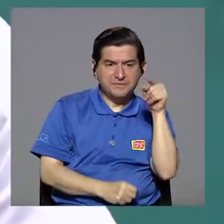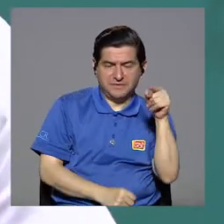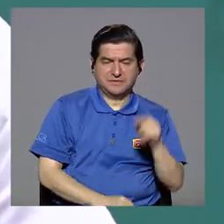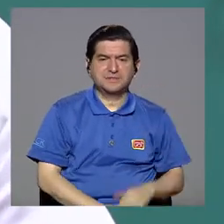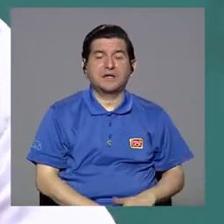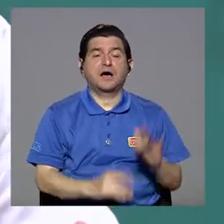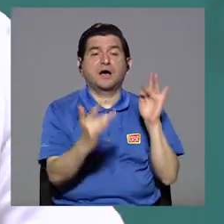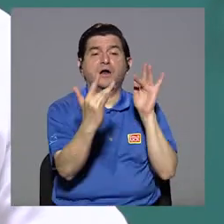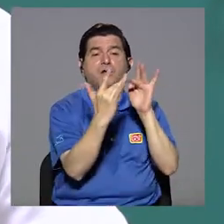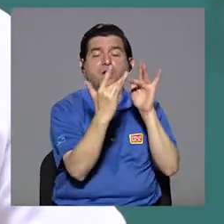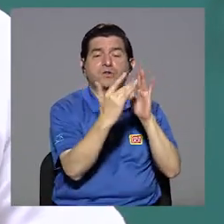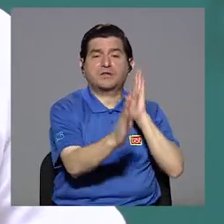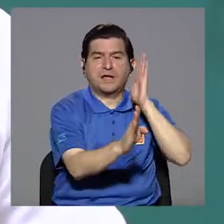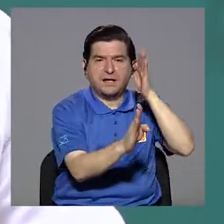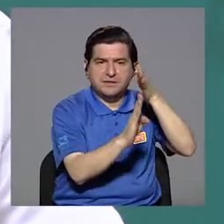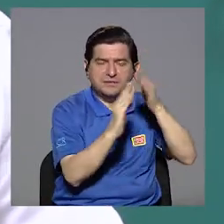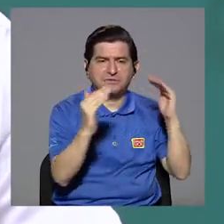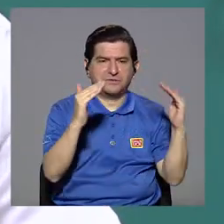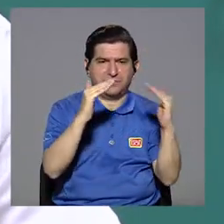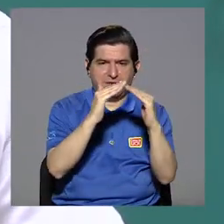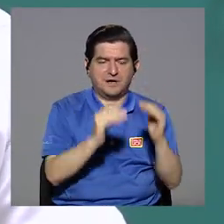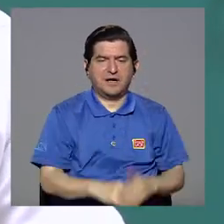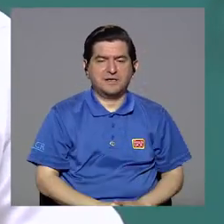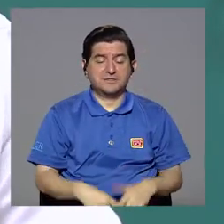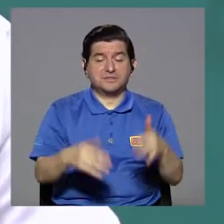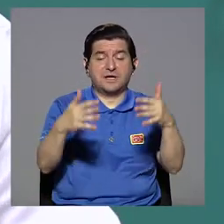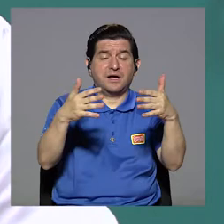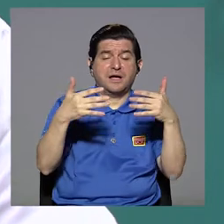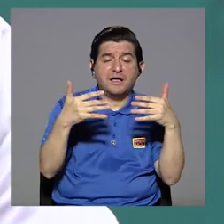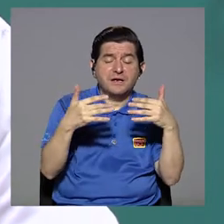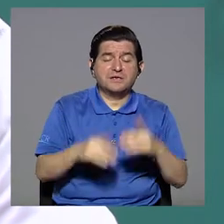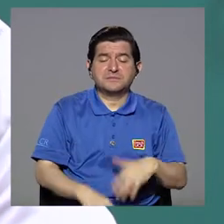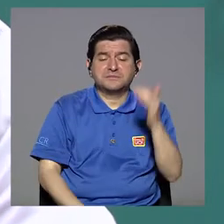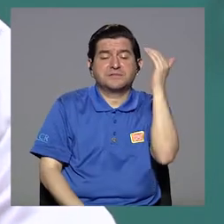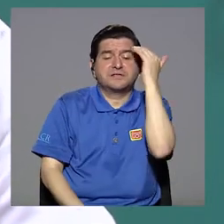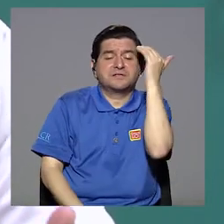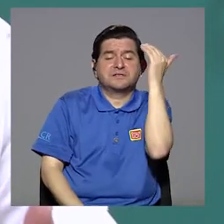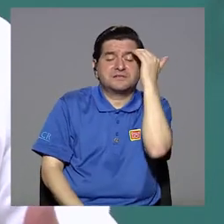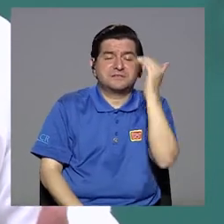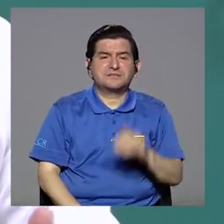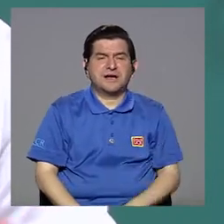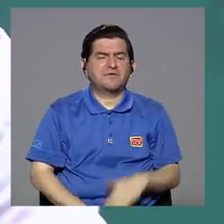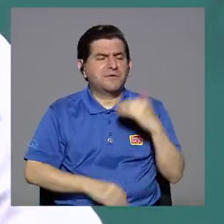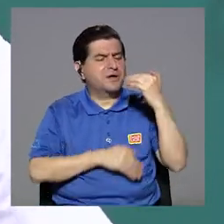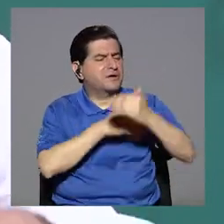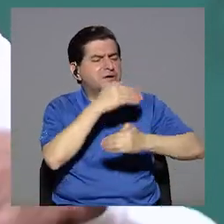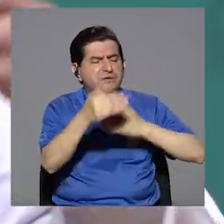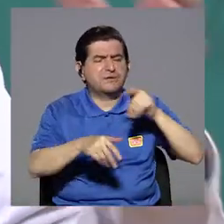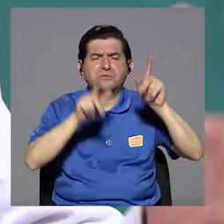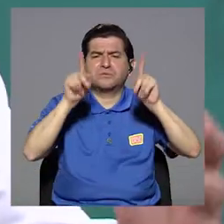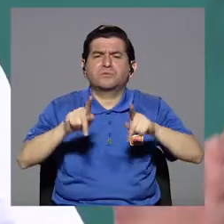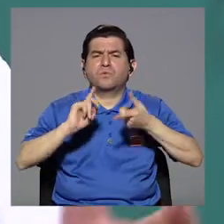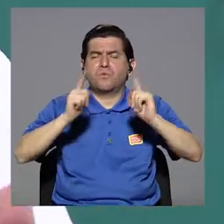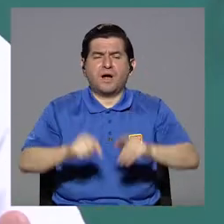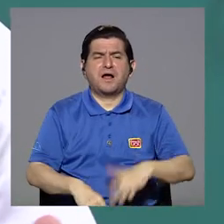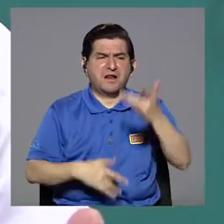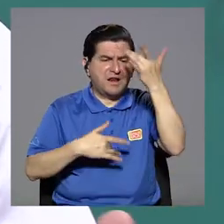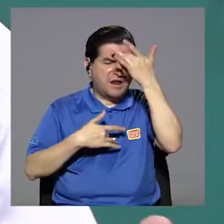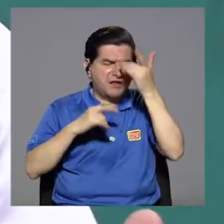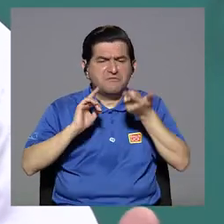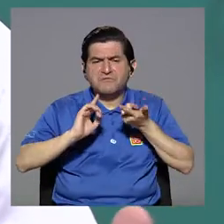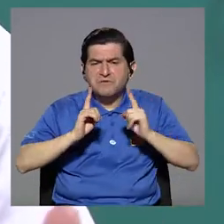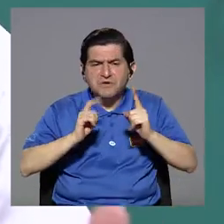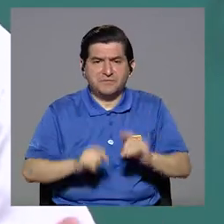visita domiciliar teníamos contacto directamente en la casa puede accesar a la especie del hospital de día y saber prácticamente la evolución de ese paciente